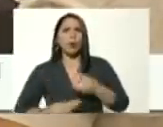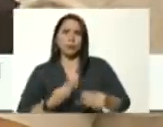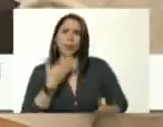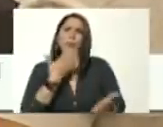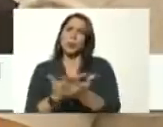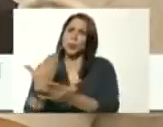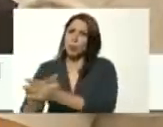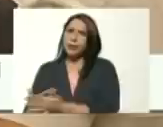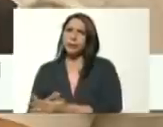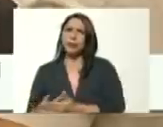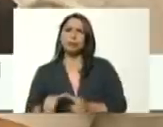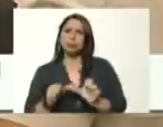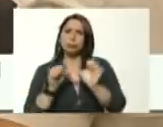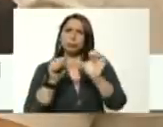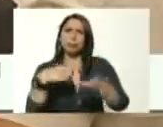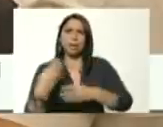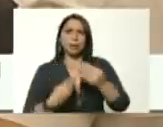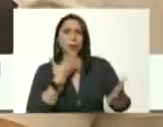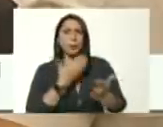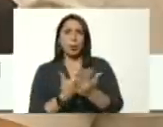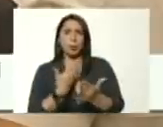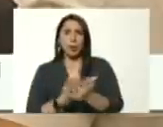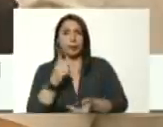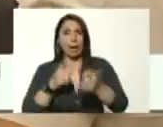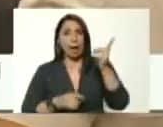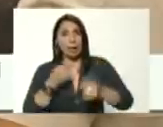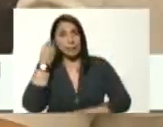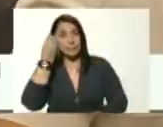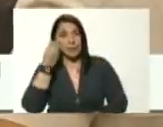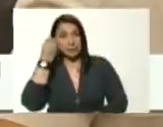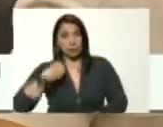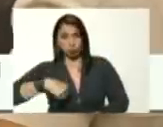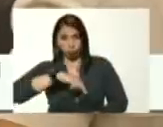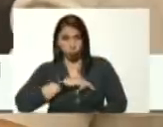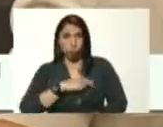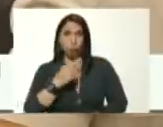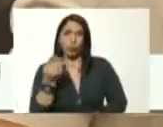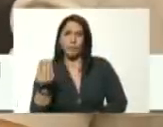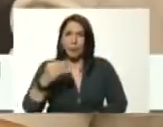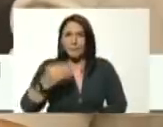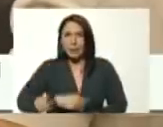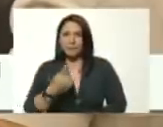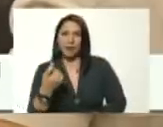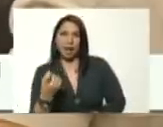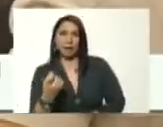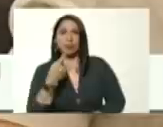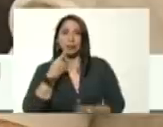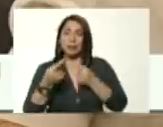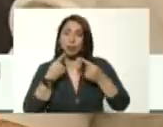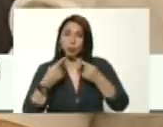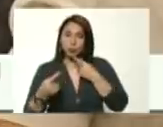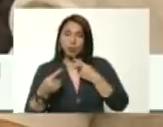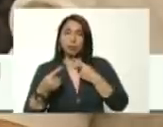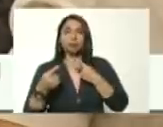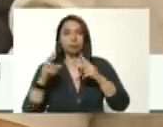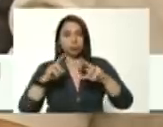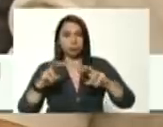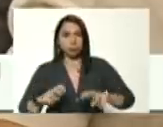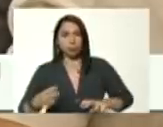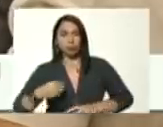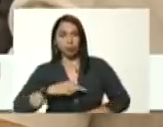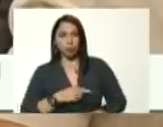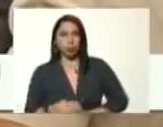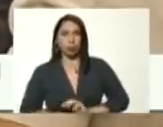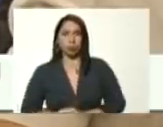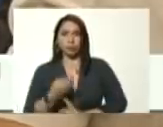seguir haciendo propuestas si alguien de nosotros piensa que hay algo que falta por discutir y analizar así que nosotros